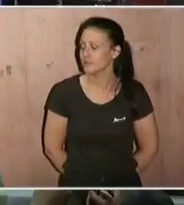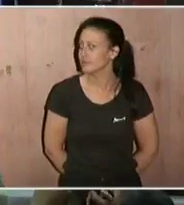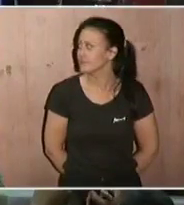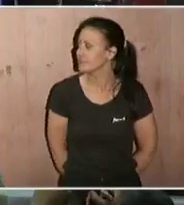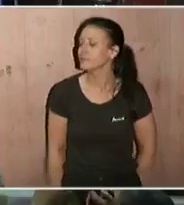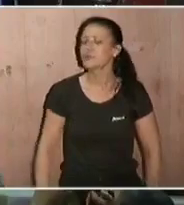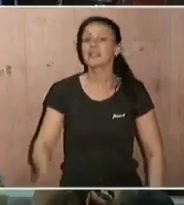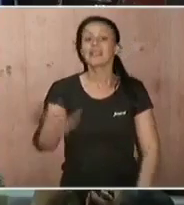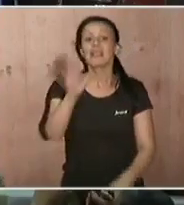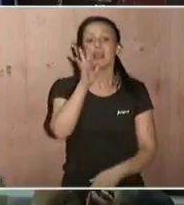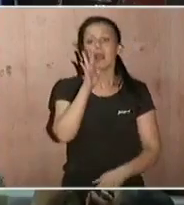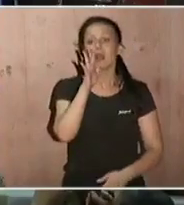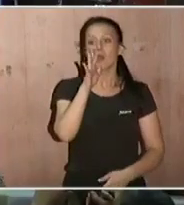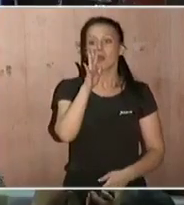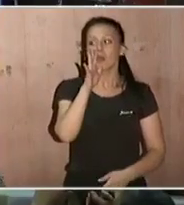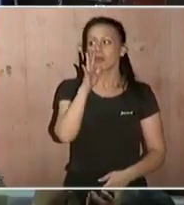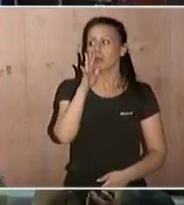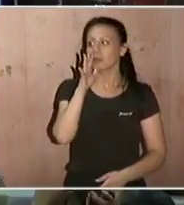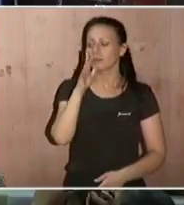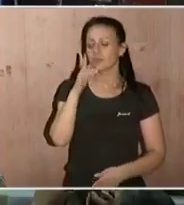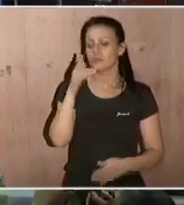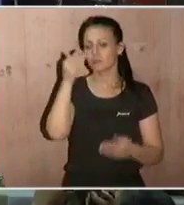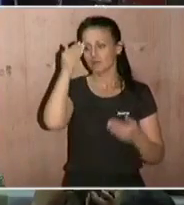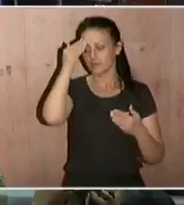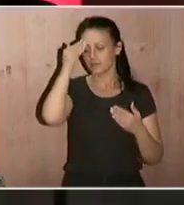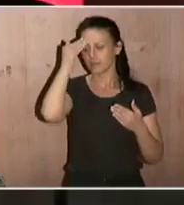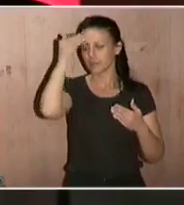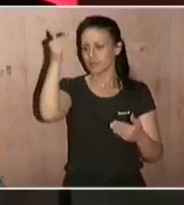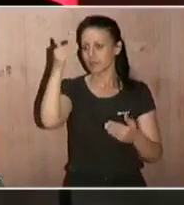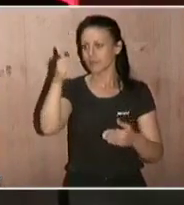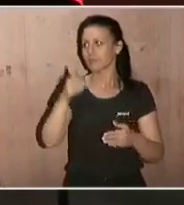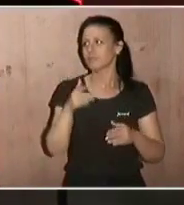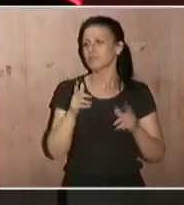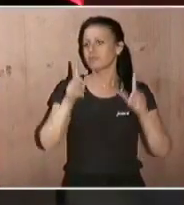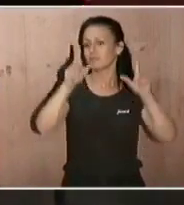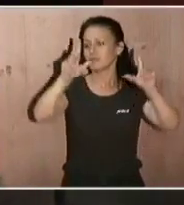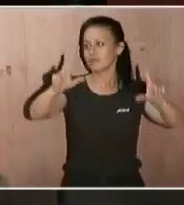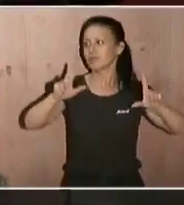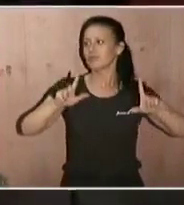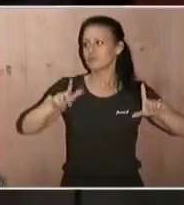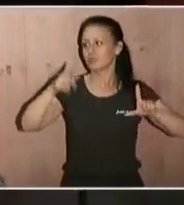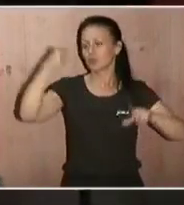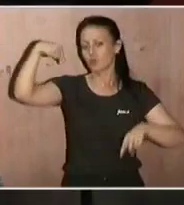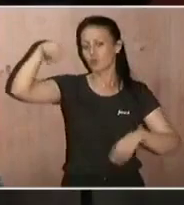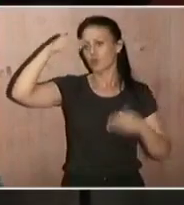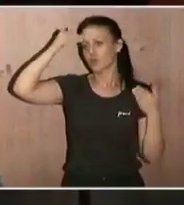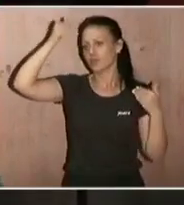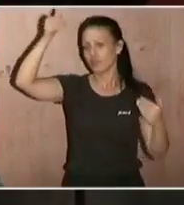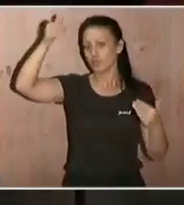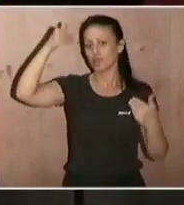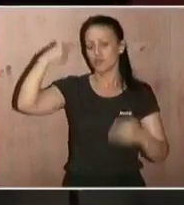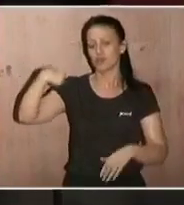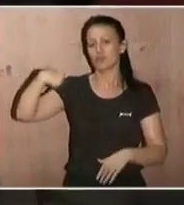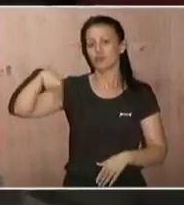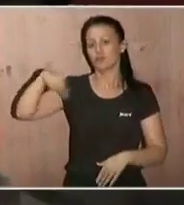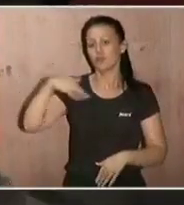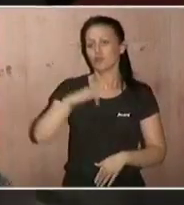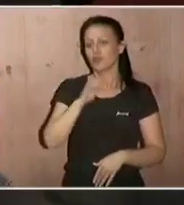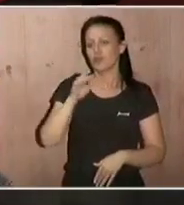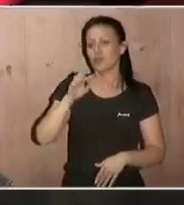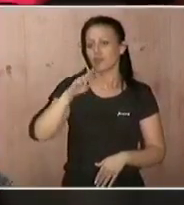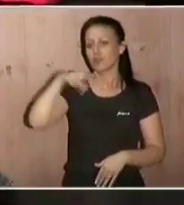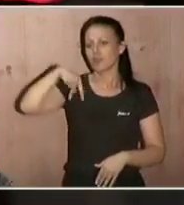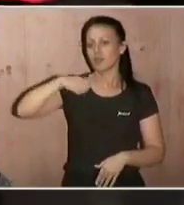Ahora voy a proceder a la solemne colación del título de doctor honoris causa al doctor Fernando López